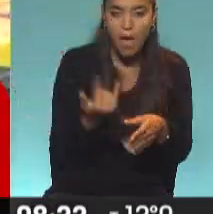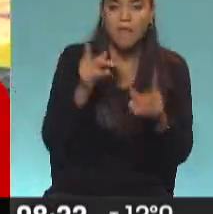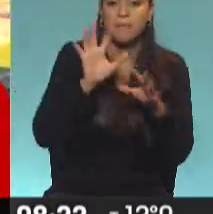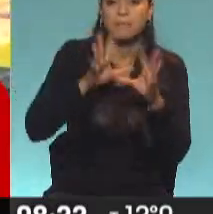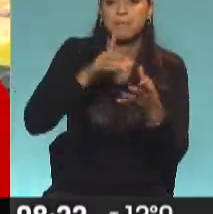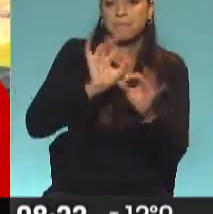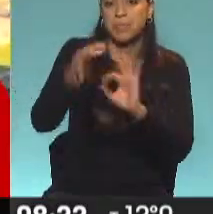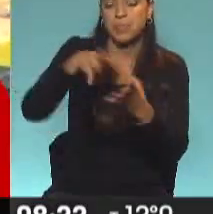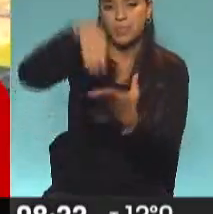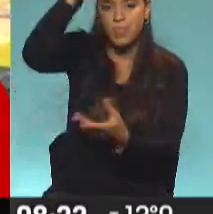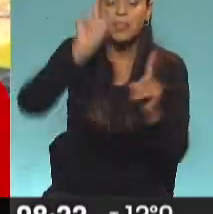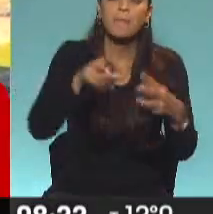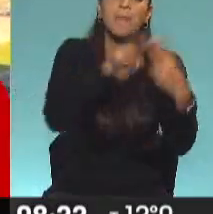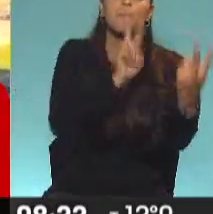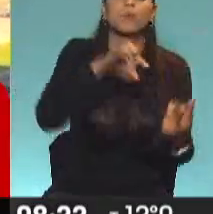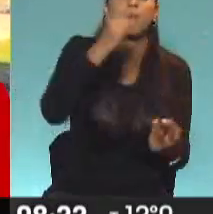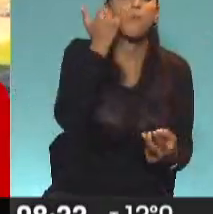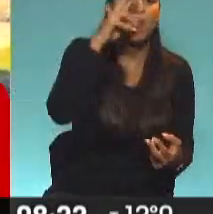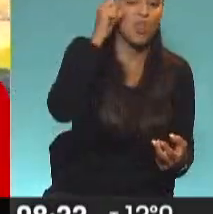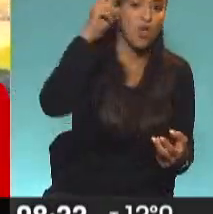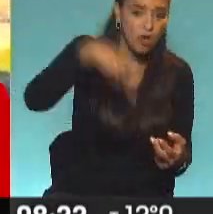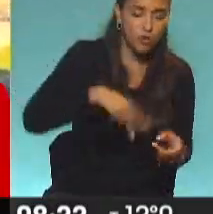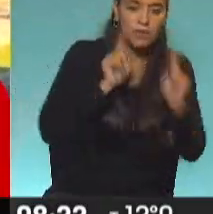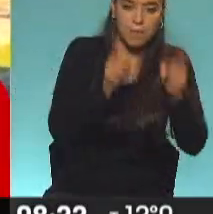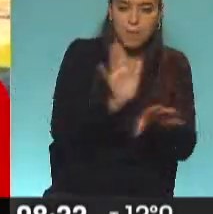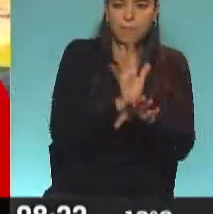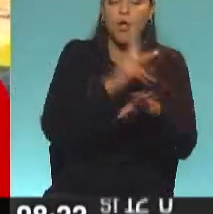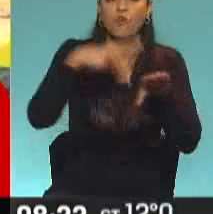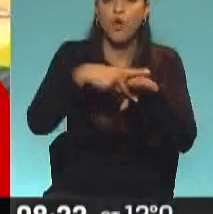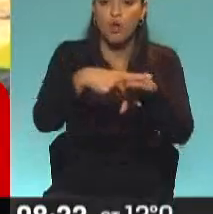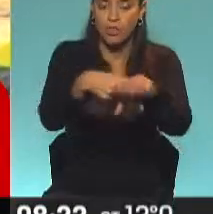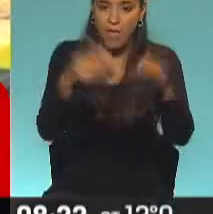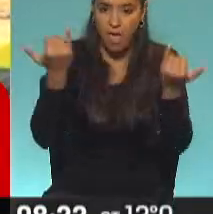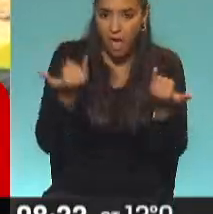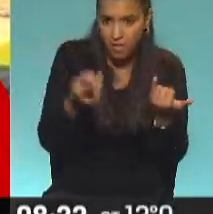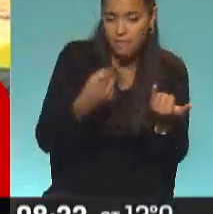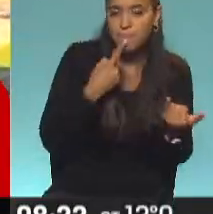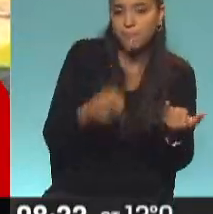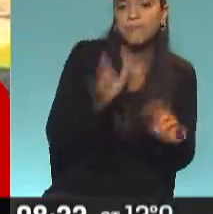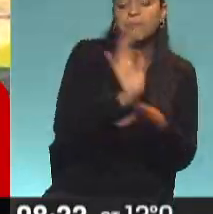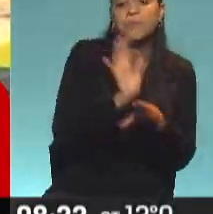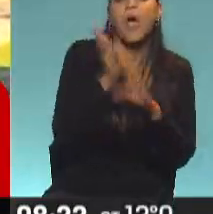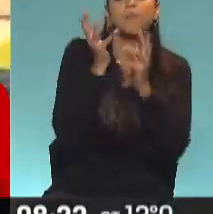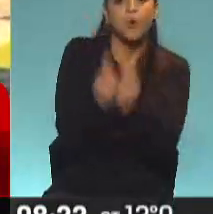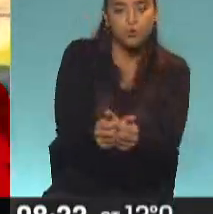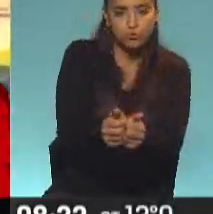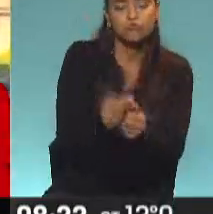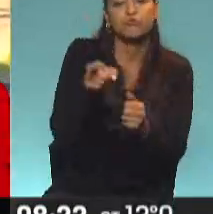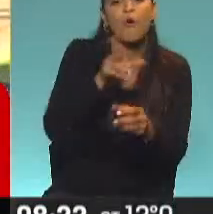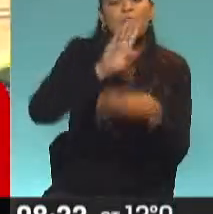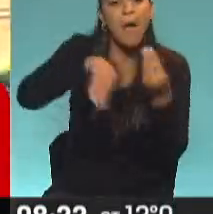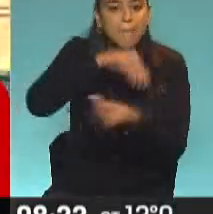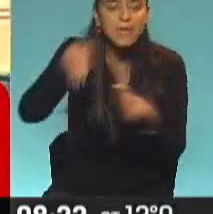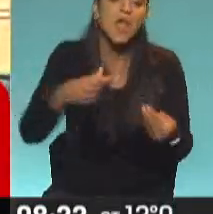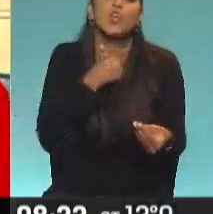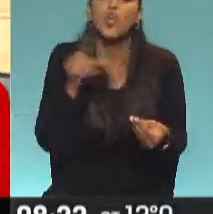Obelisco, en el puente Pueyrredón. Bueno, allí parte justamente de los cortes que se están concretando en apoyo a estas familias que no